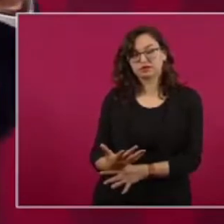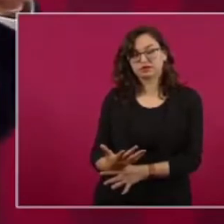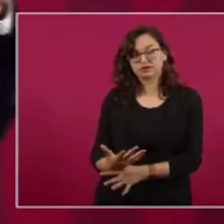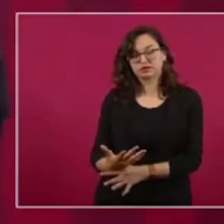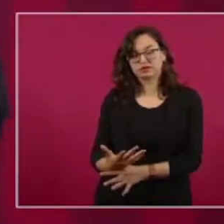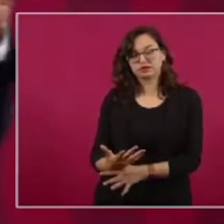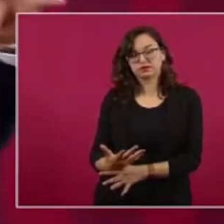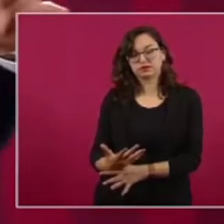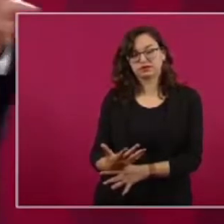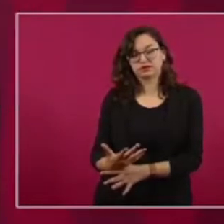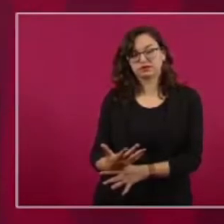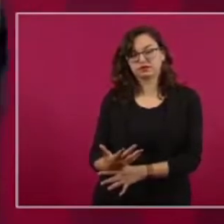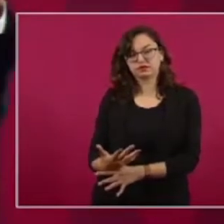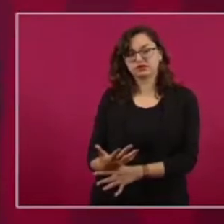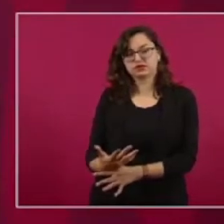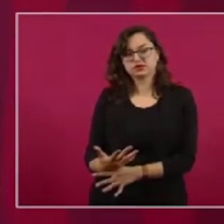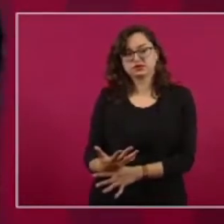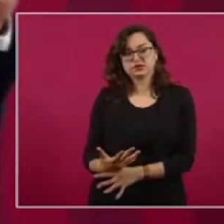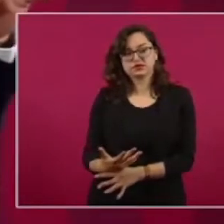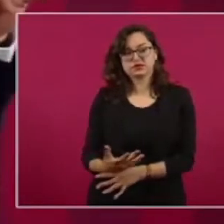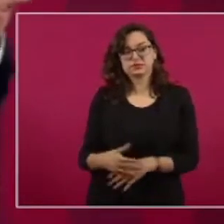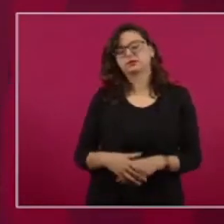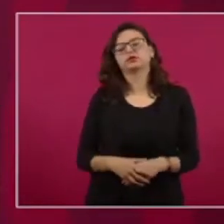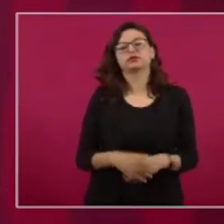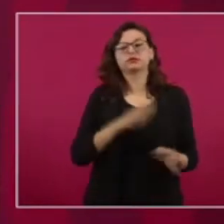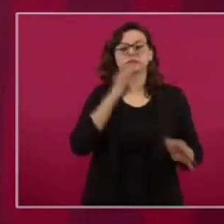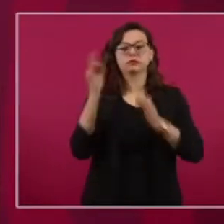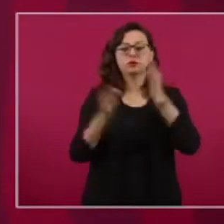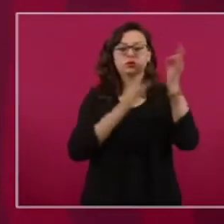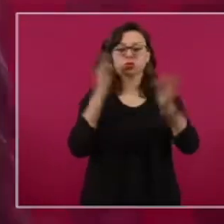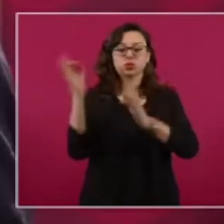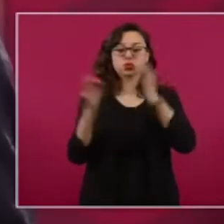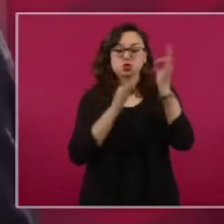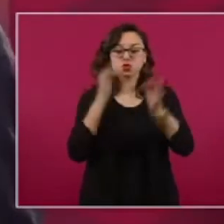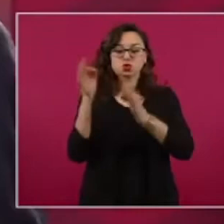empezaban los encabezados de las noticias, ¿no?